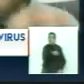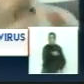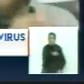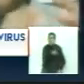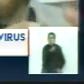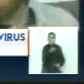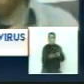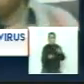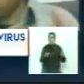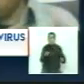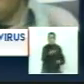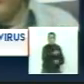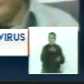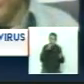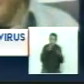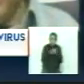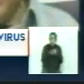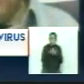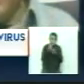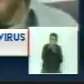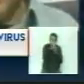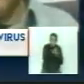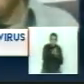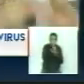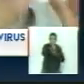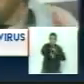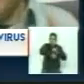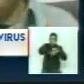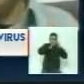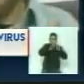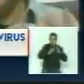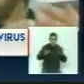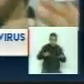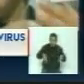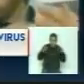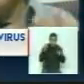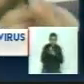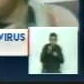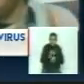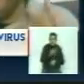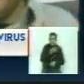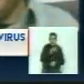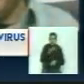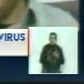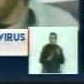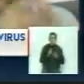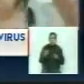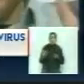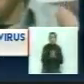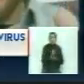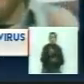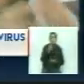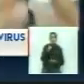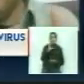personas que no han recibido su apoyo durante la cuarentena, que están desempleados, que están ansiosos por querer ganar unos